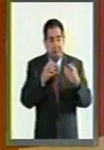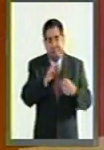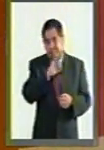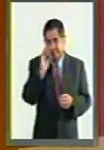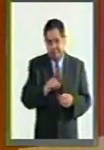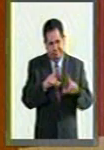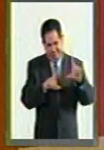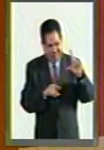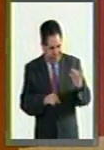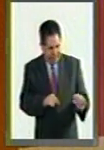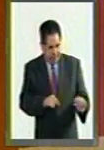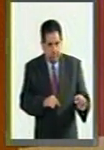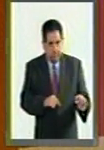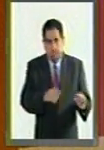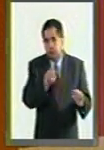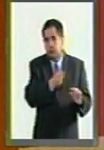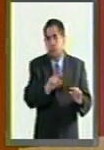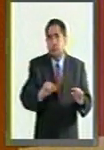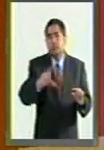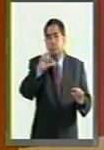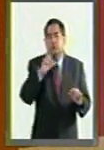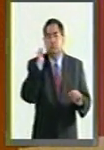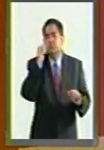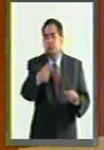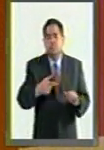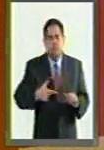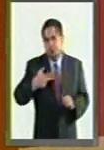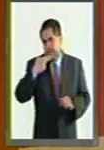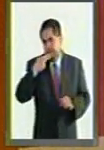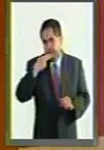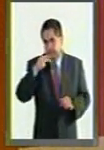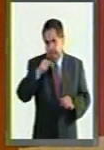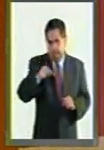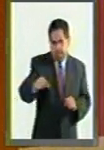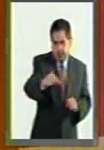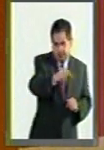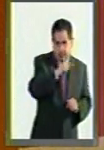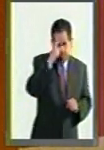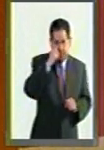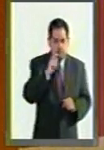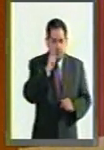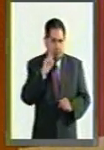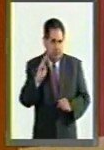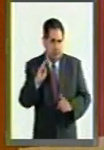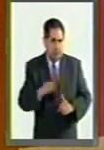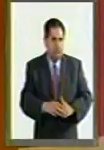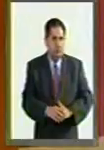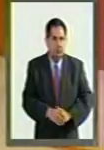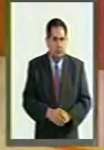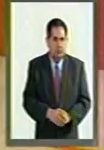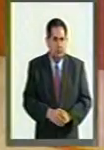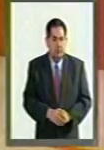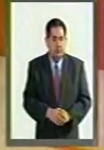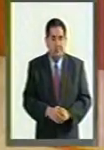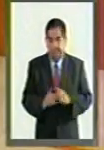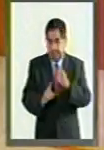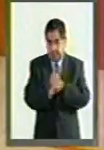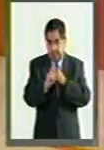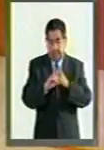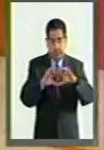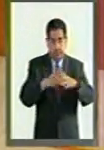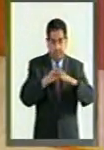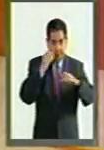mucho menor de quienes por alguna situación consumen o han consumido marihuana. El problema que